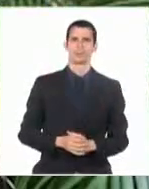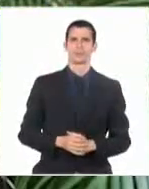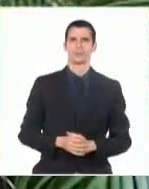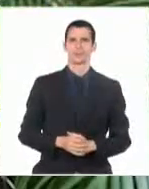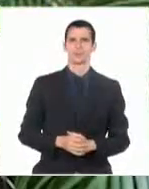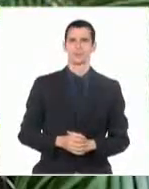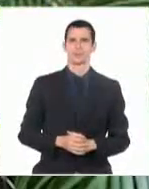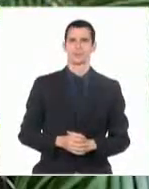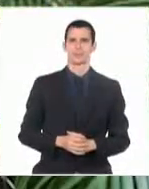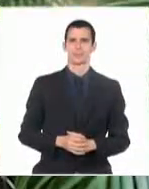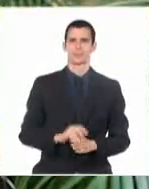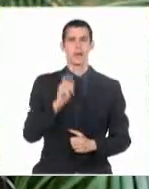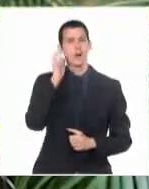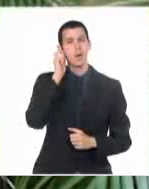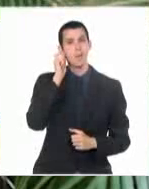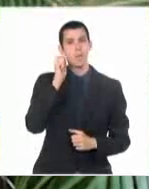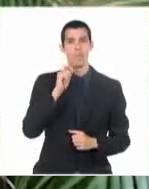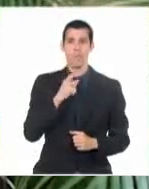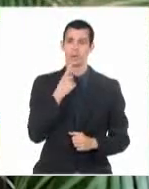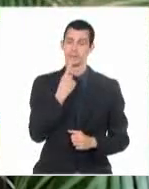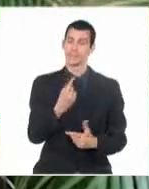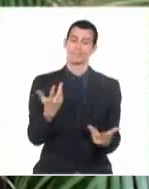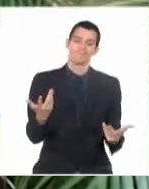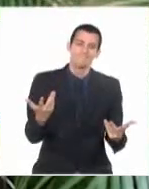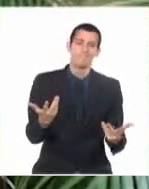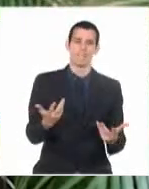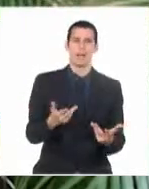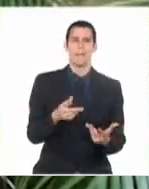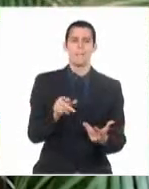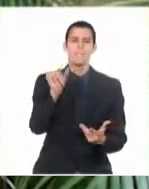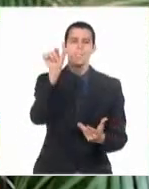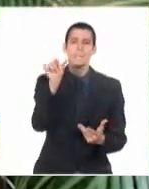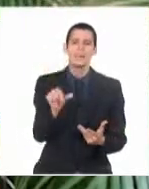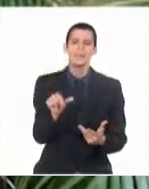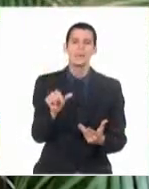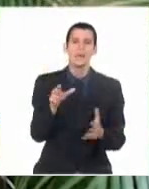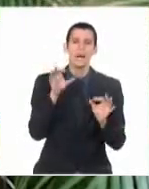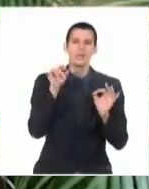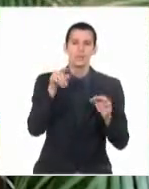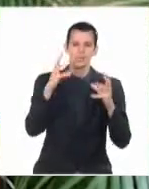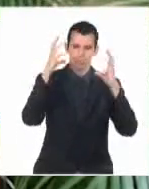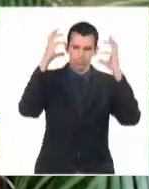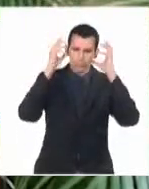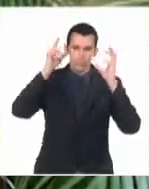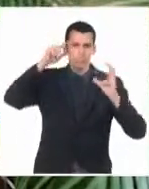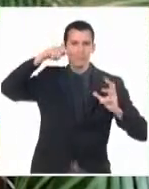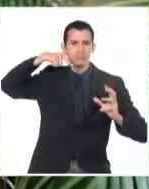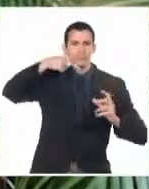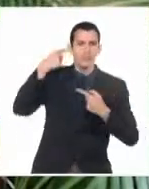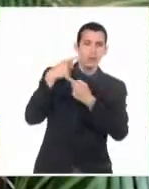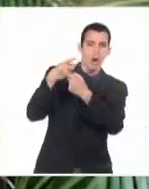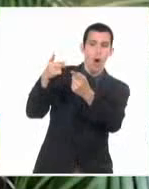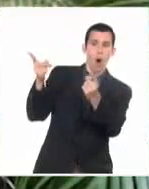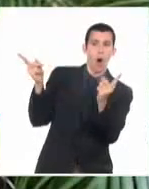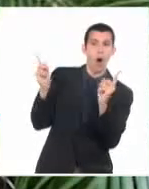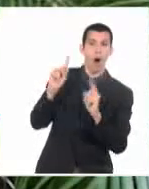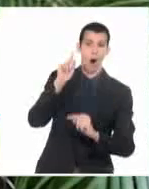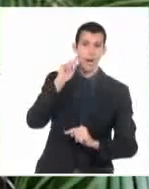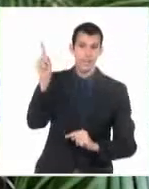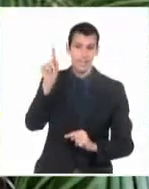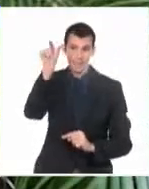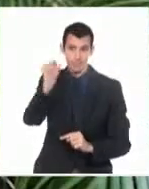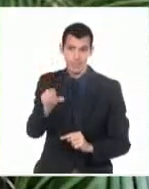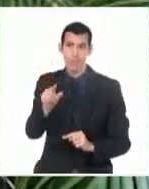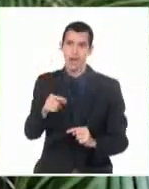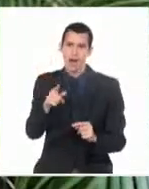un modelo de comunicador y eso, por supuesto, hay que tenerlo siempre en cuenta, tanto las generaciones que nos antecedieron y